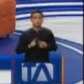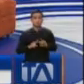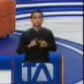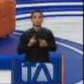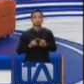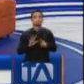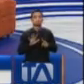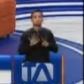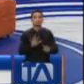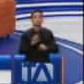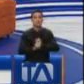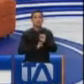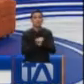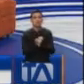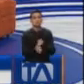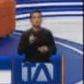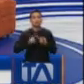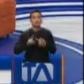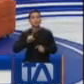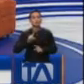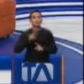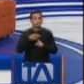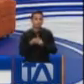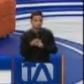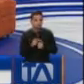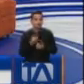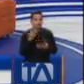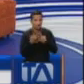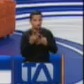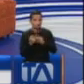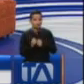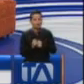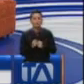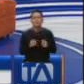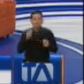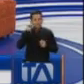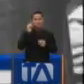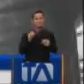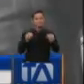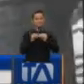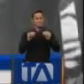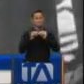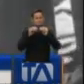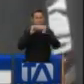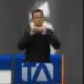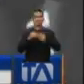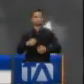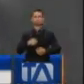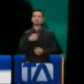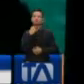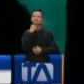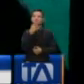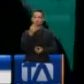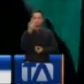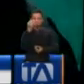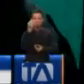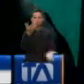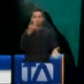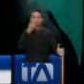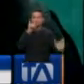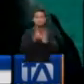de 7 años y otra de 1 mes, y que haya cada vez más mujeres, como la de la semana pasada, que alzó su voz y que lo denuncia, yo creo